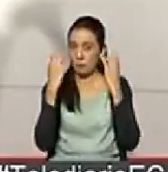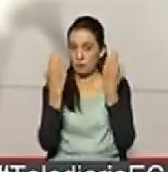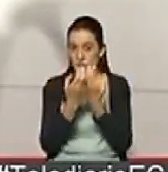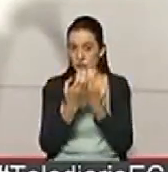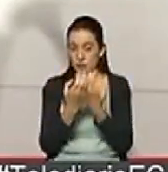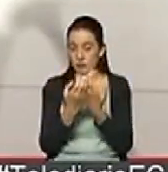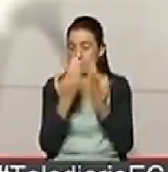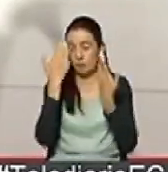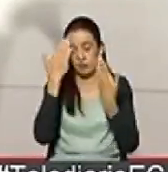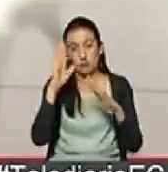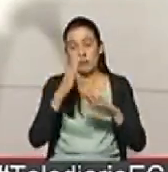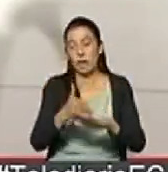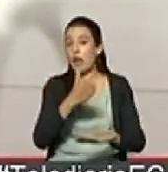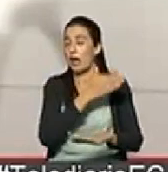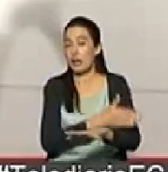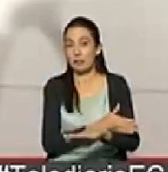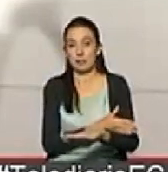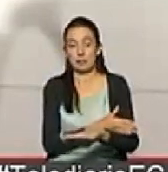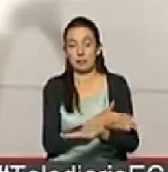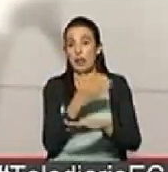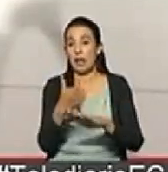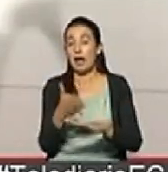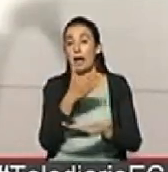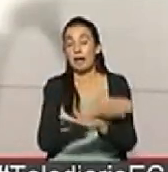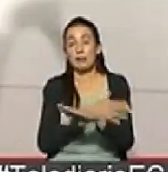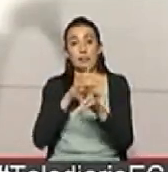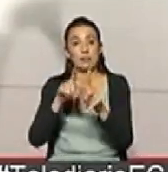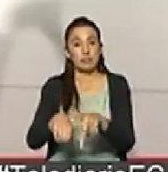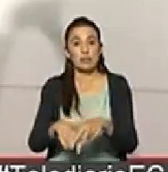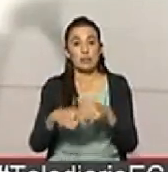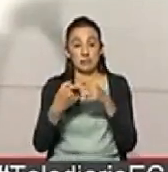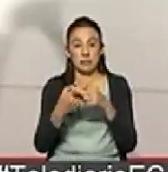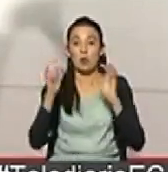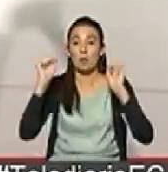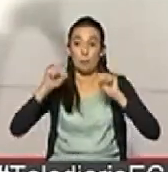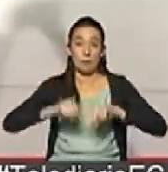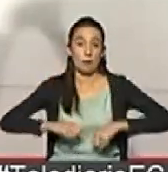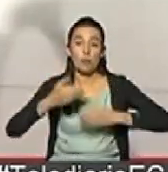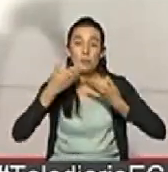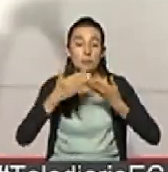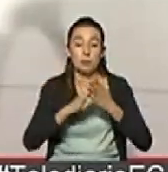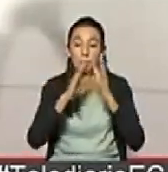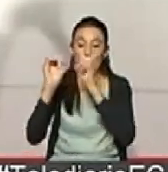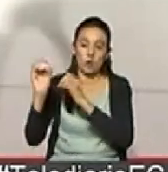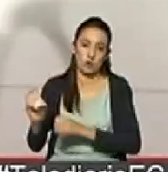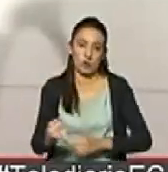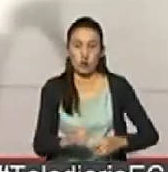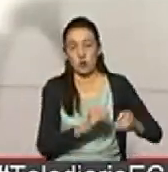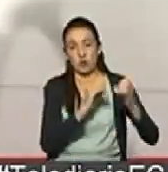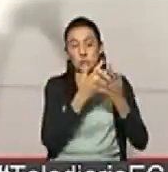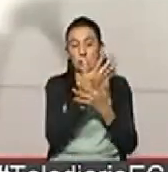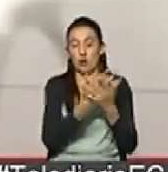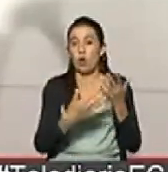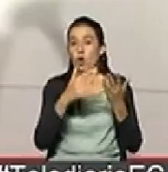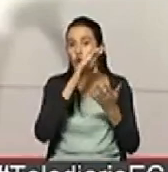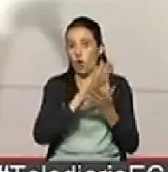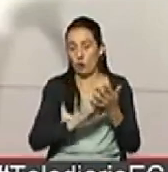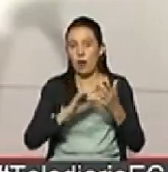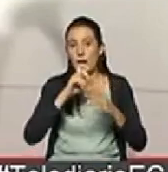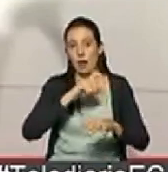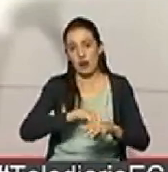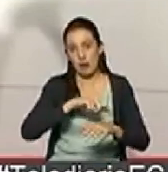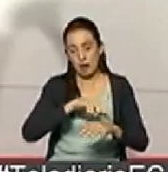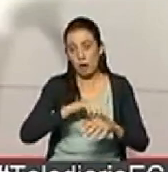tip para unos días antes de que se comience, pero nunca es tarde. Podemos comenzar con una organización, hacer un horario, establecer también